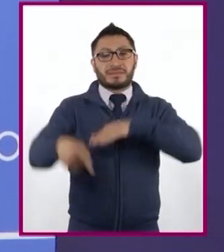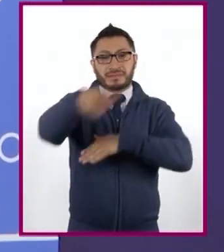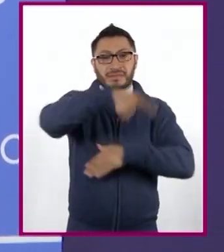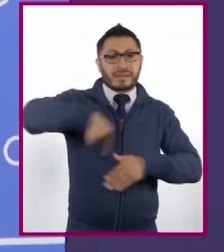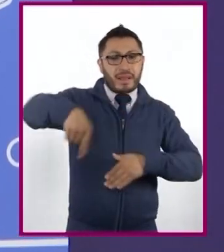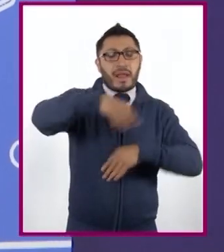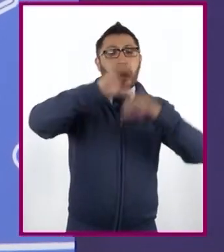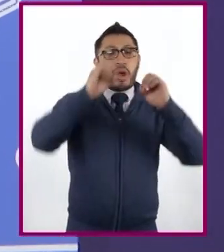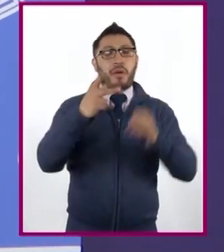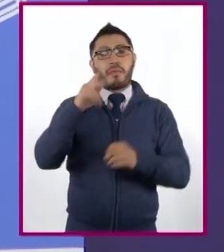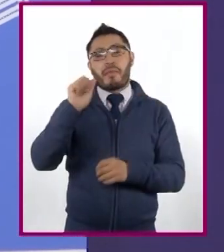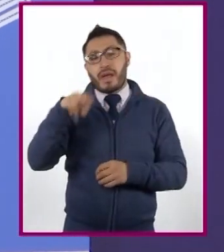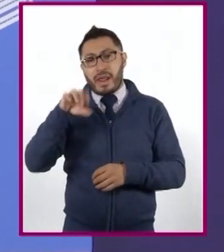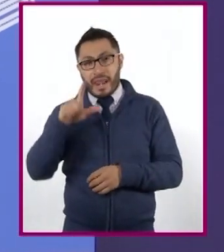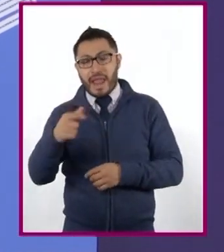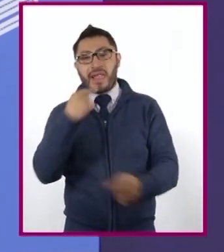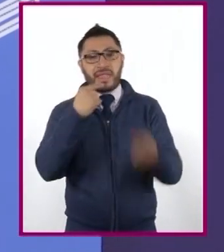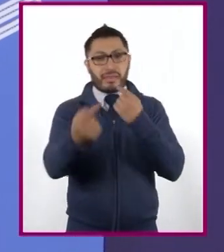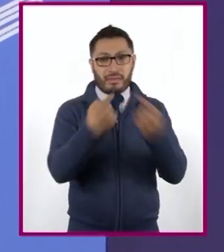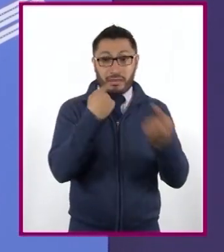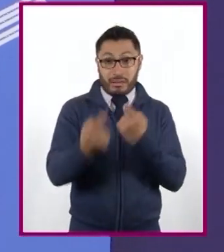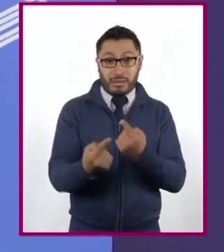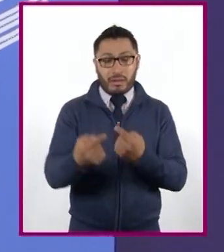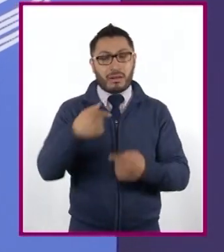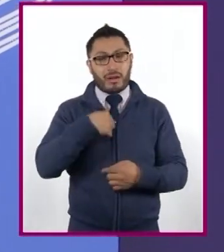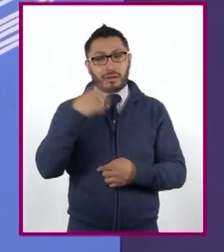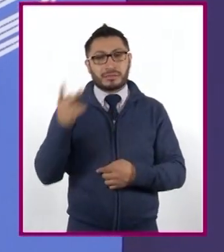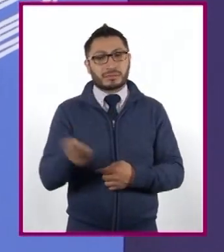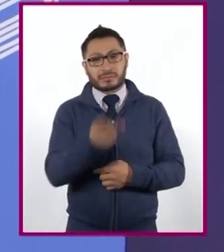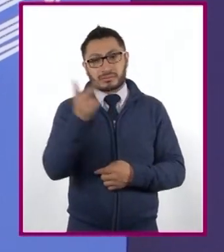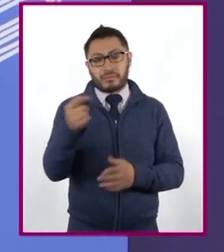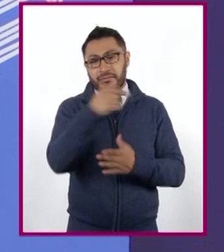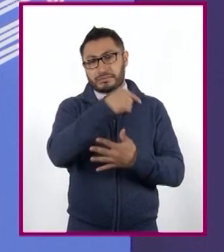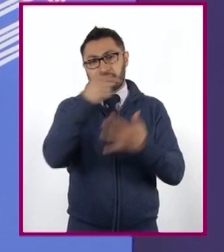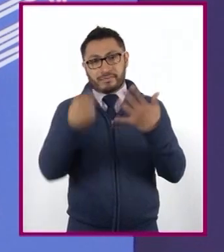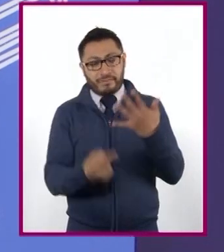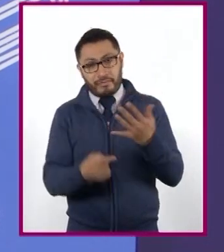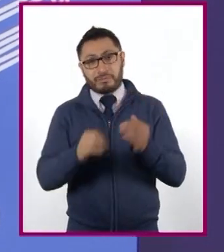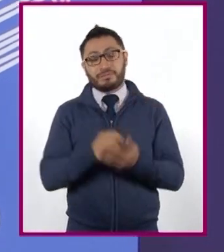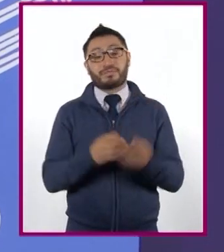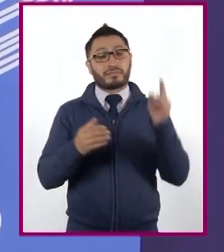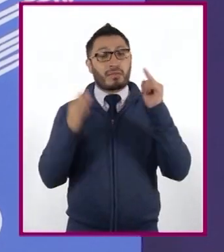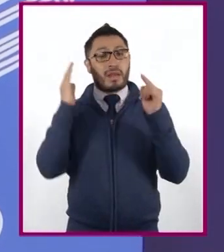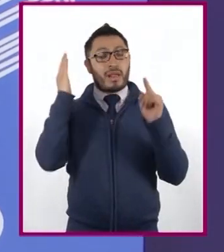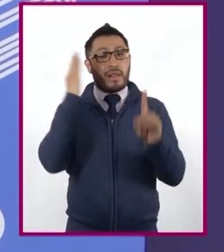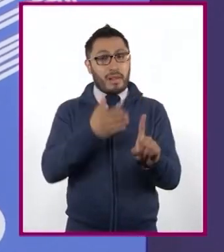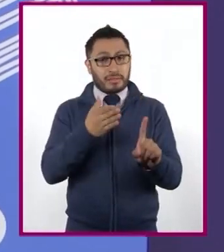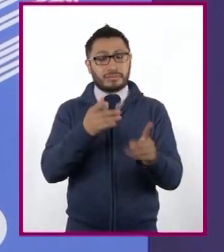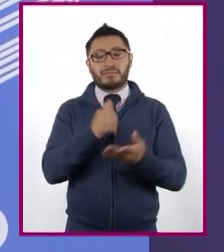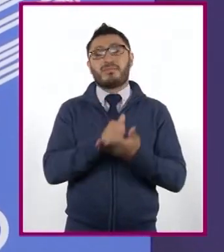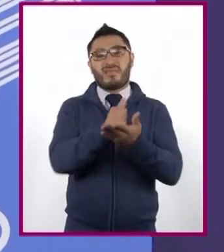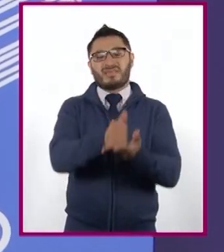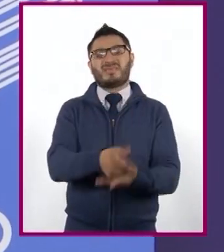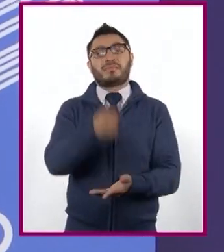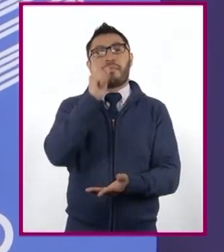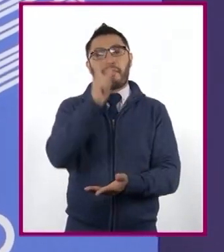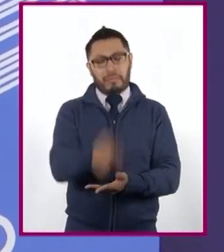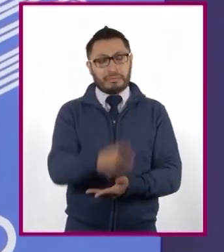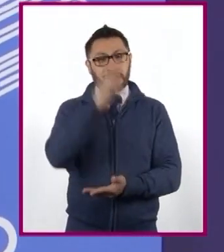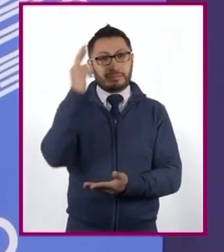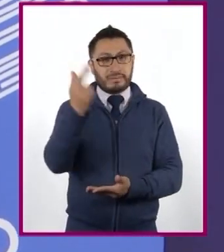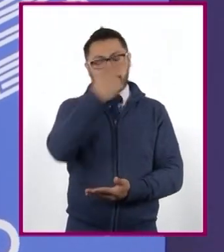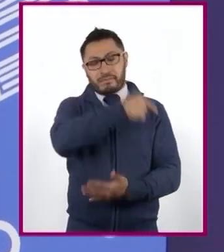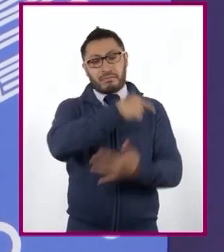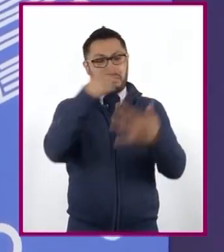o panel de discusión. Les haré unas preguntas con la finalidad de ayudarles a recordar alguna de